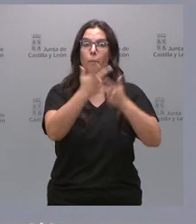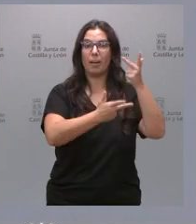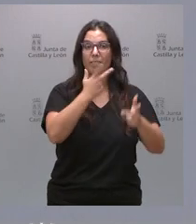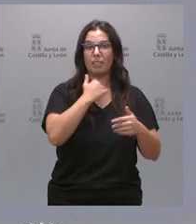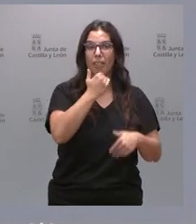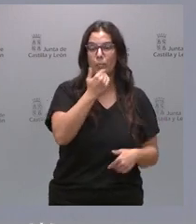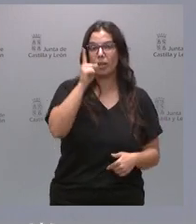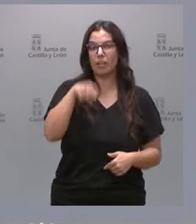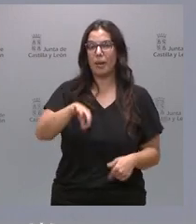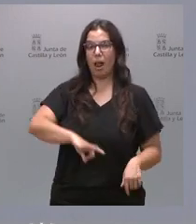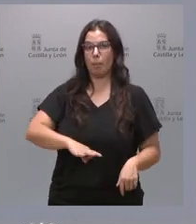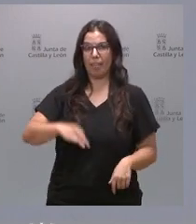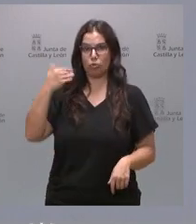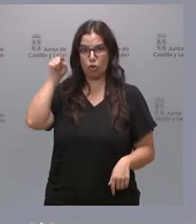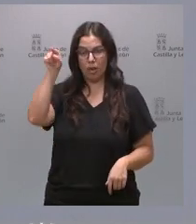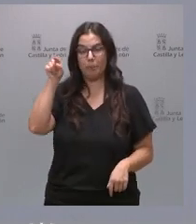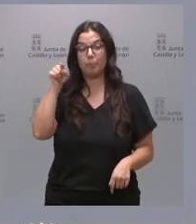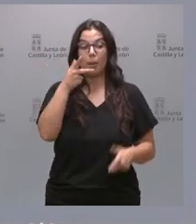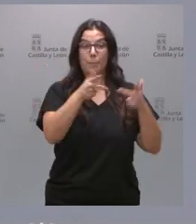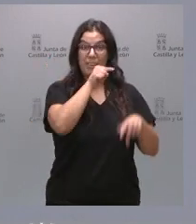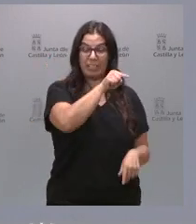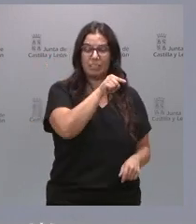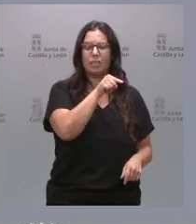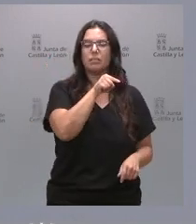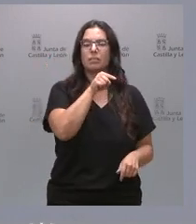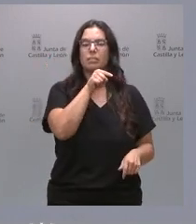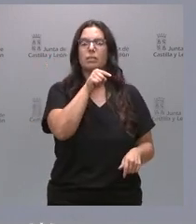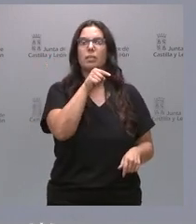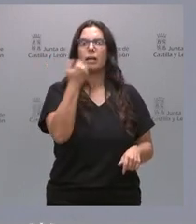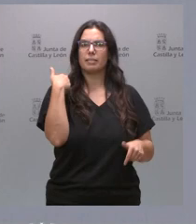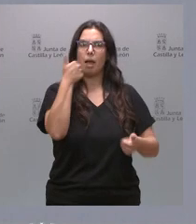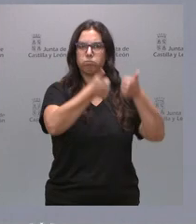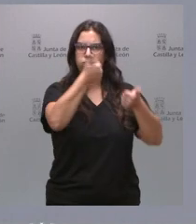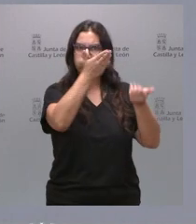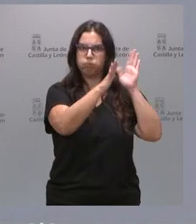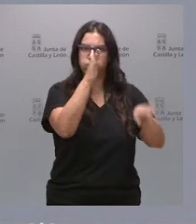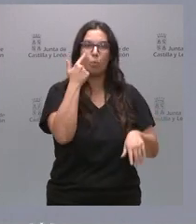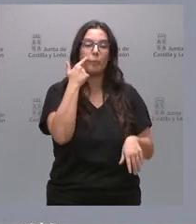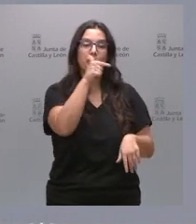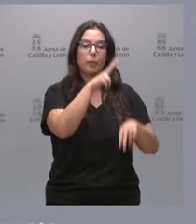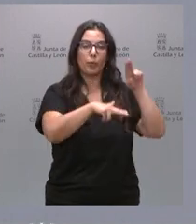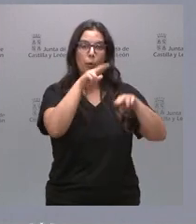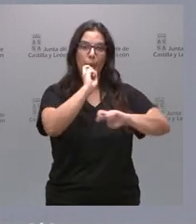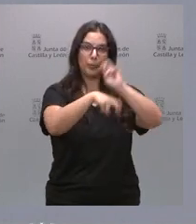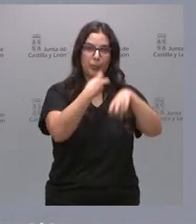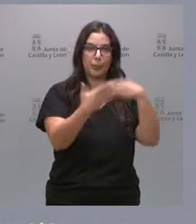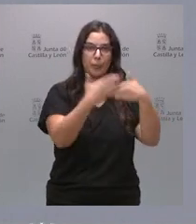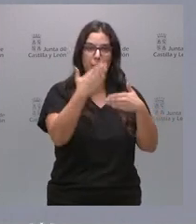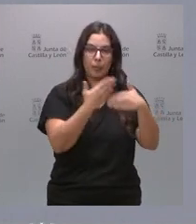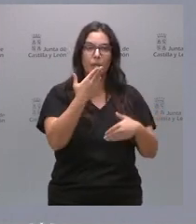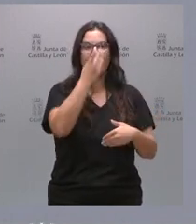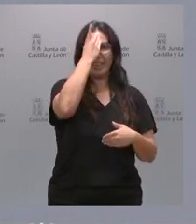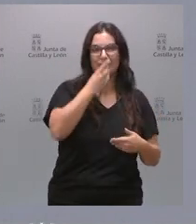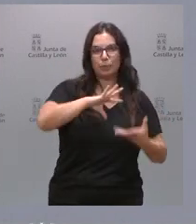y la de almacén en Soria la de Benavente que ya está licitada es la ejecución de las horas de modernización rehabilitación y